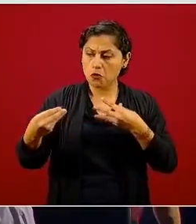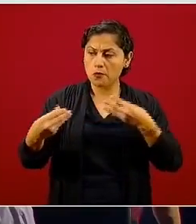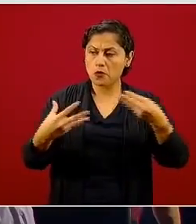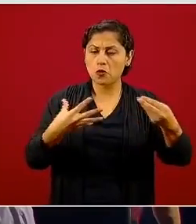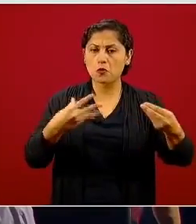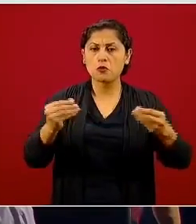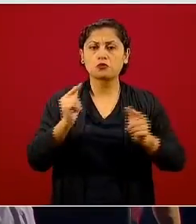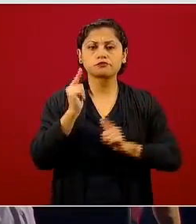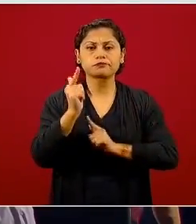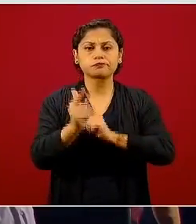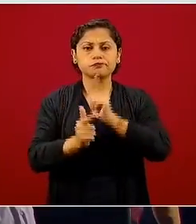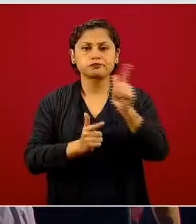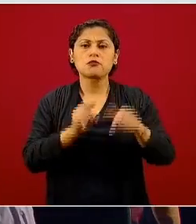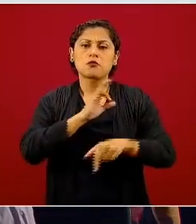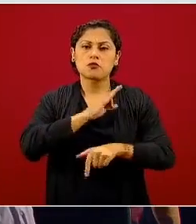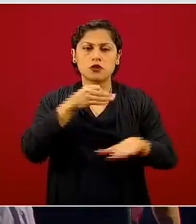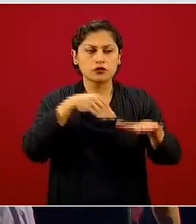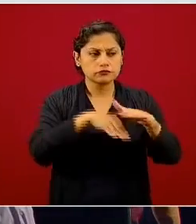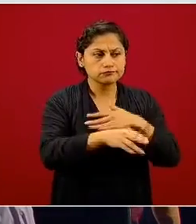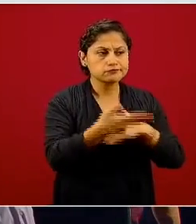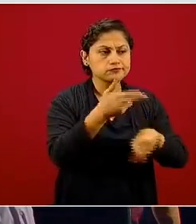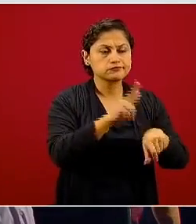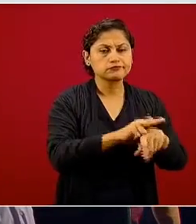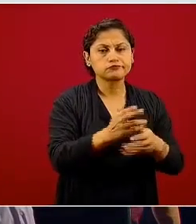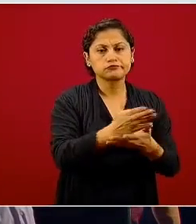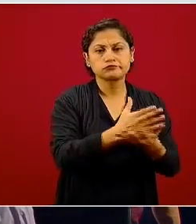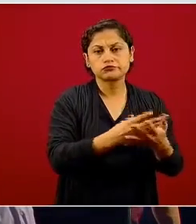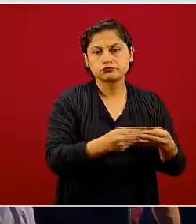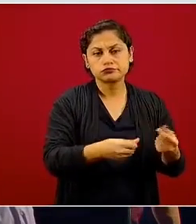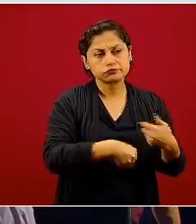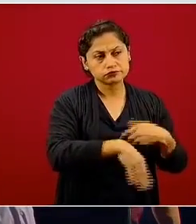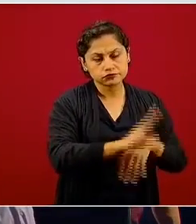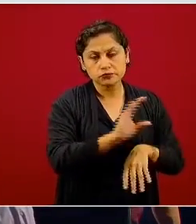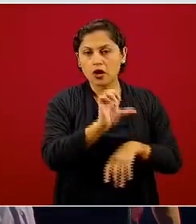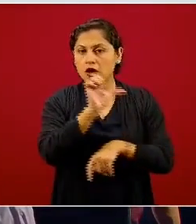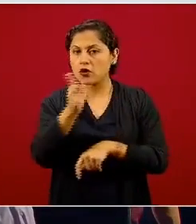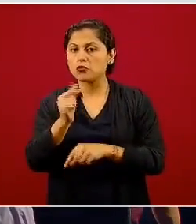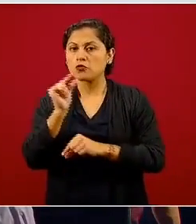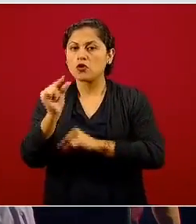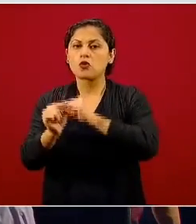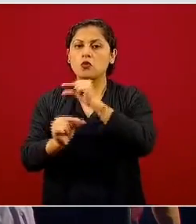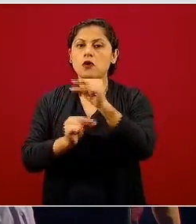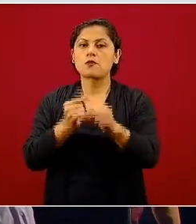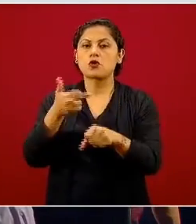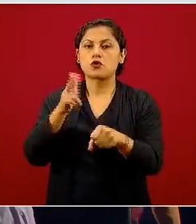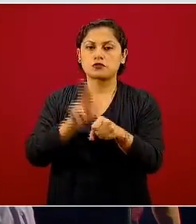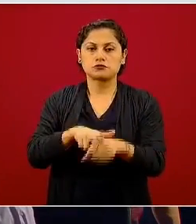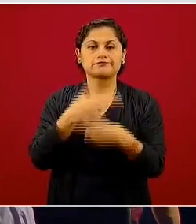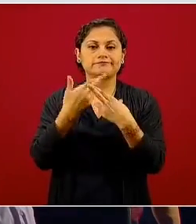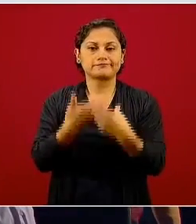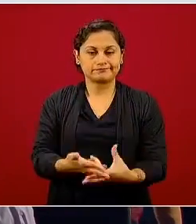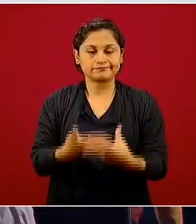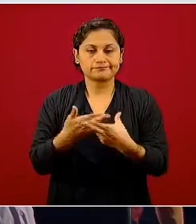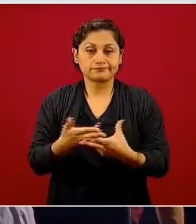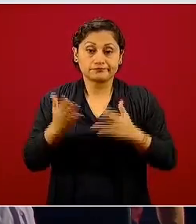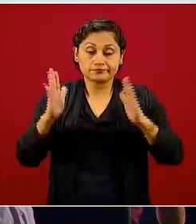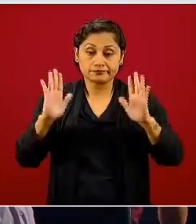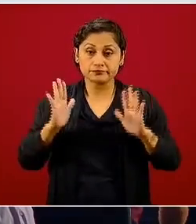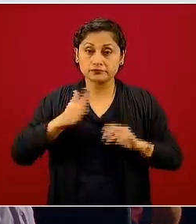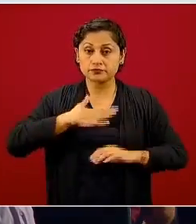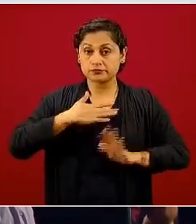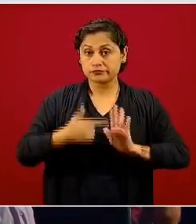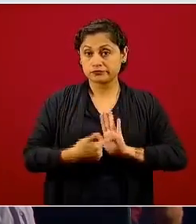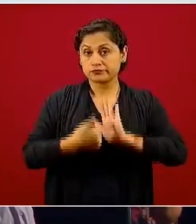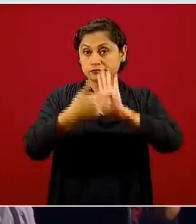atención. Entonces quería compartir con ustedes, es otra perspectiva visual de cómo